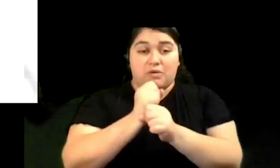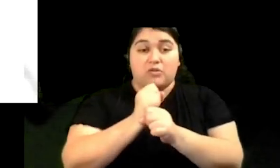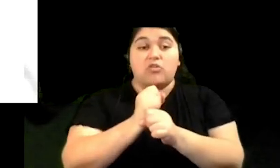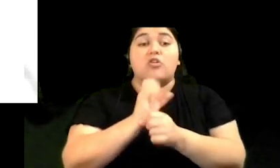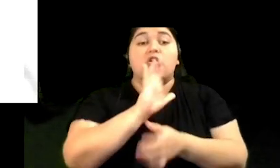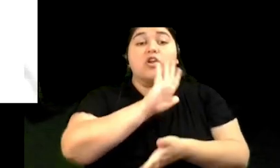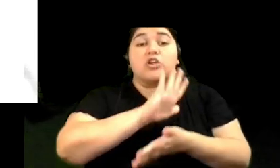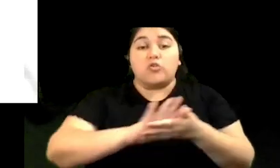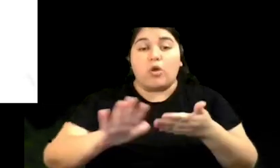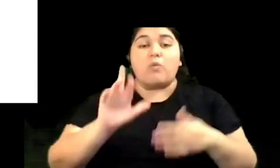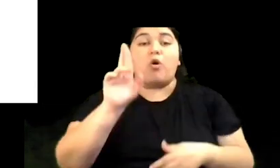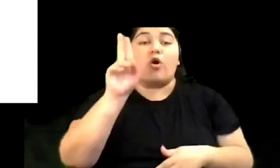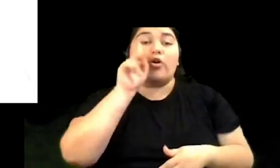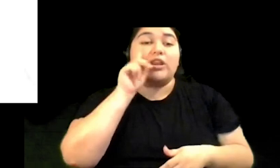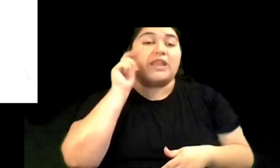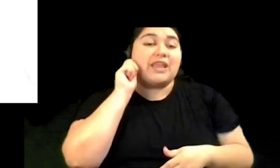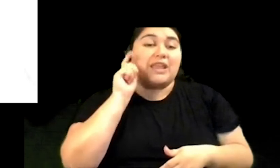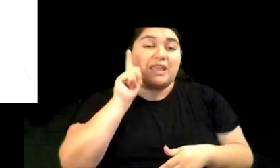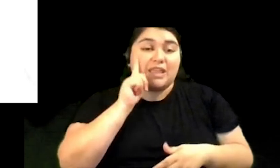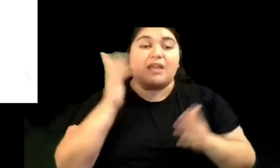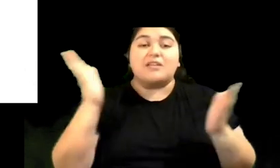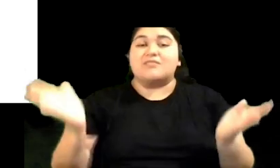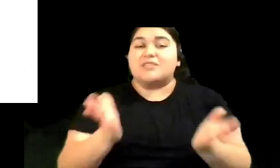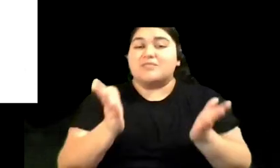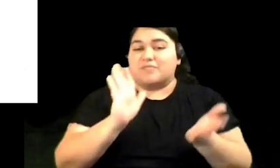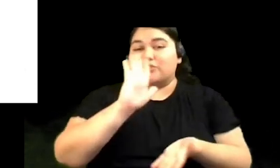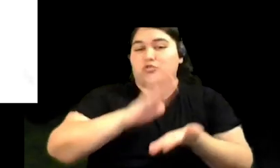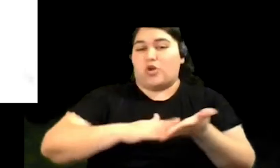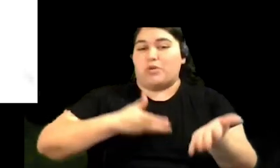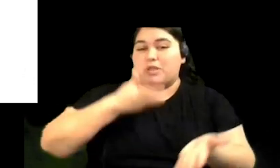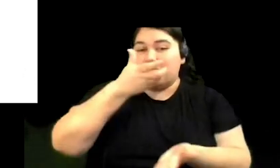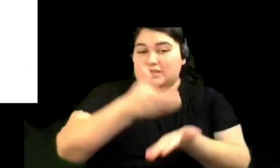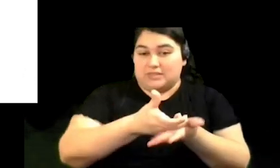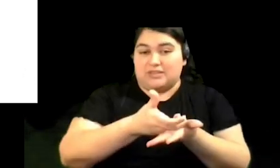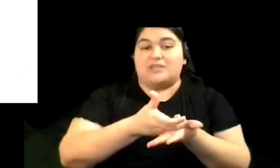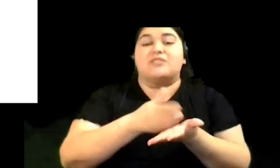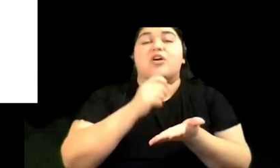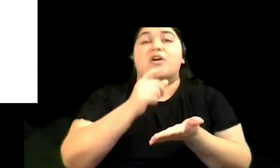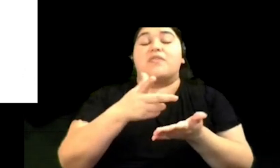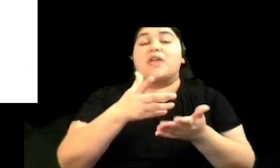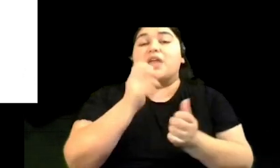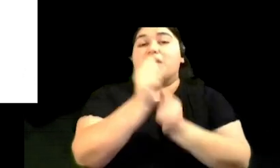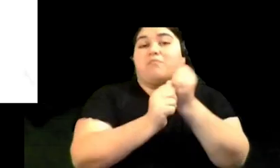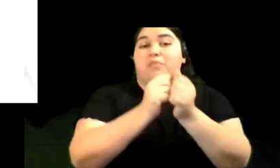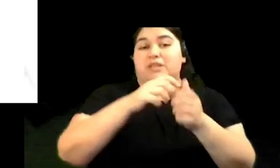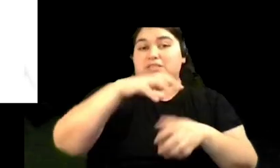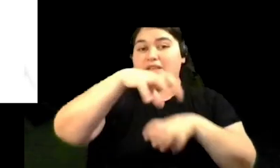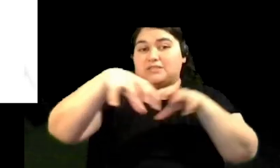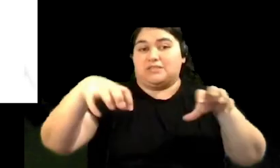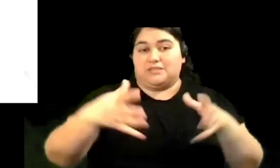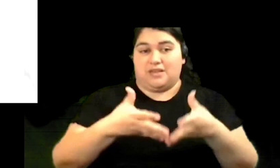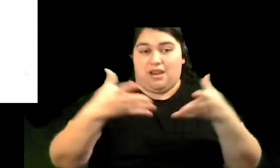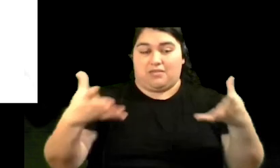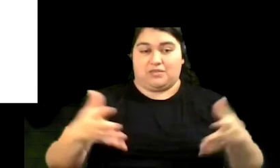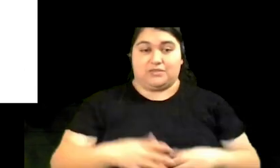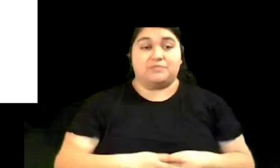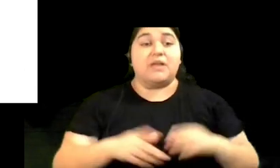incentivo para grandes inversiones que se conoce con la sigla RIGI. La ley